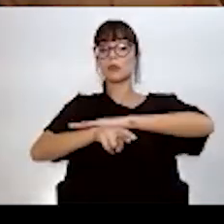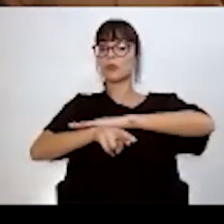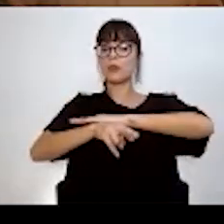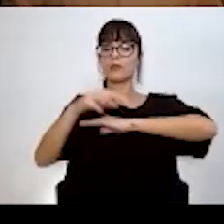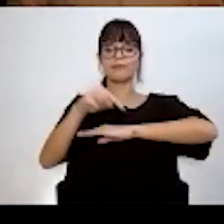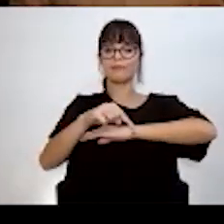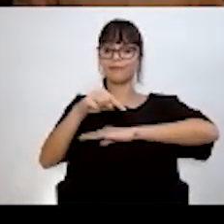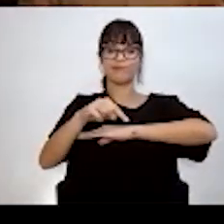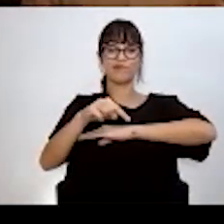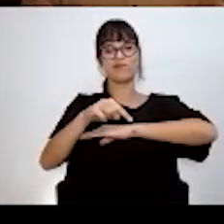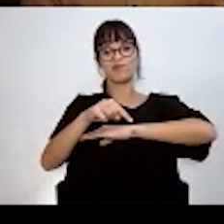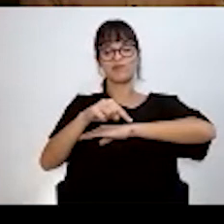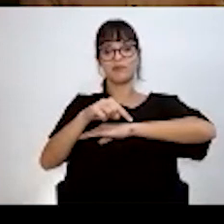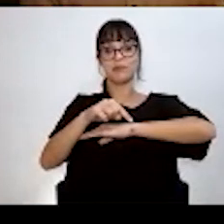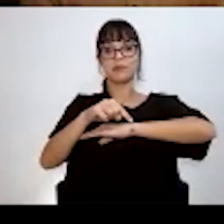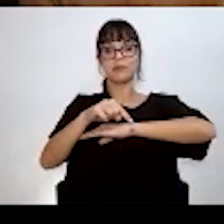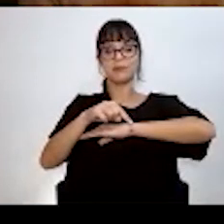de significación